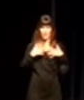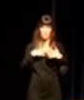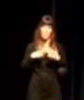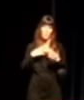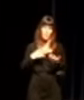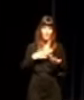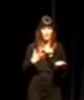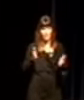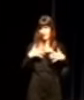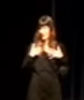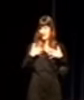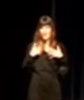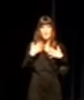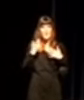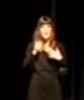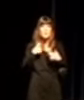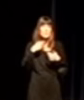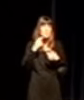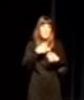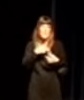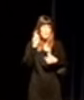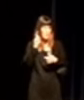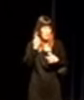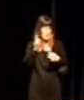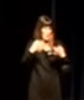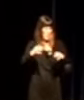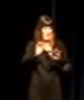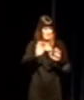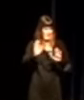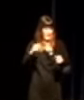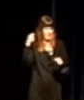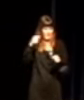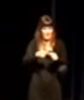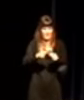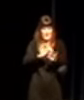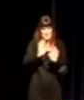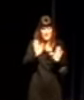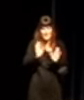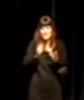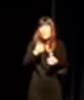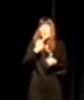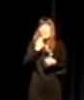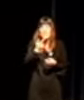Ni maestra besterik ez naiz izan eta naizela, ez dakiz ere zan, meze?